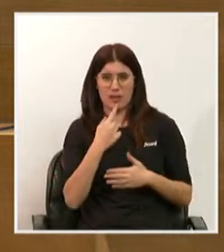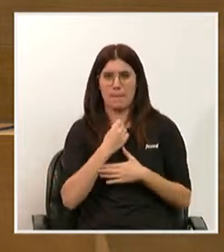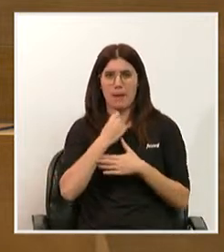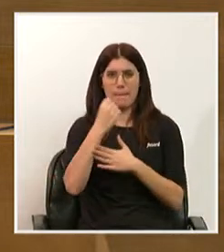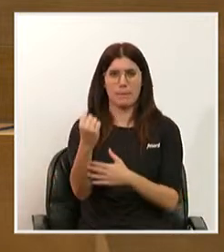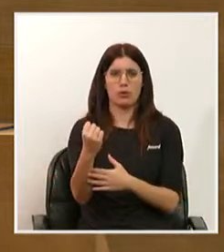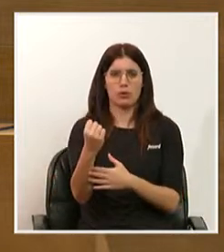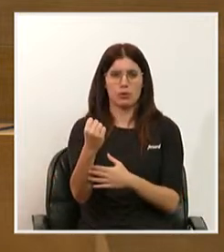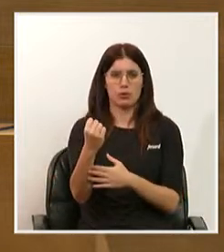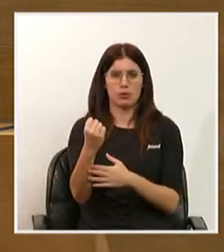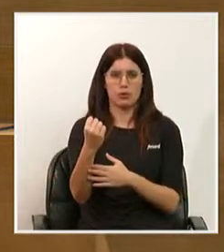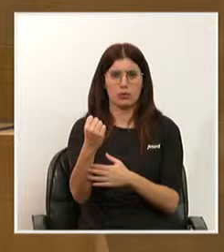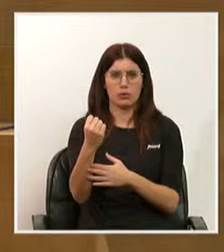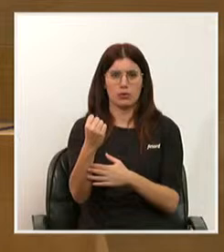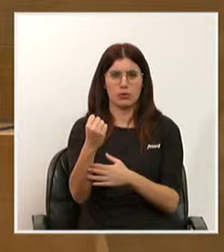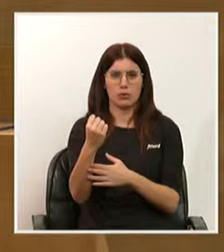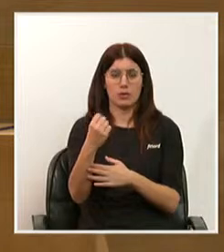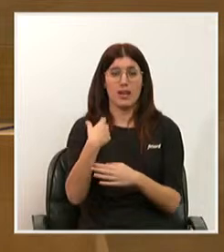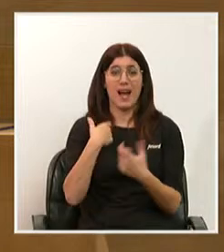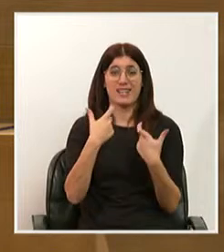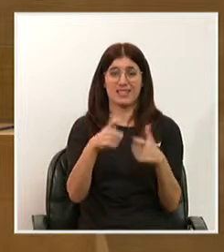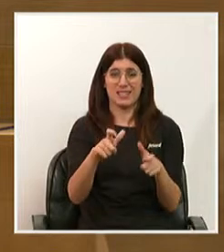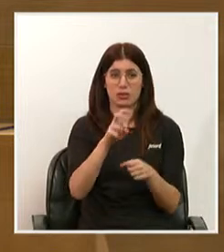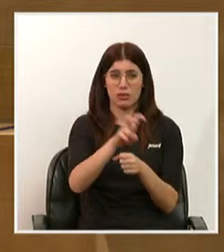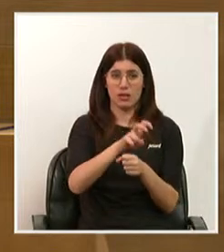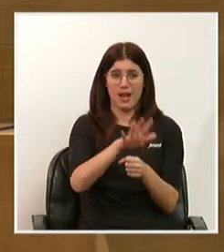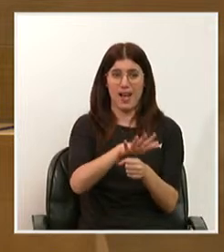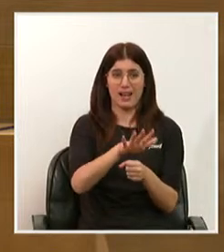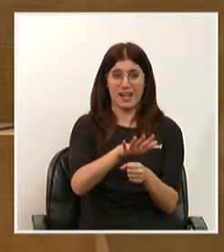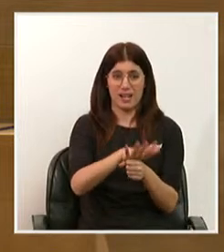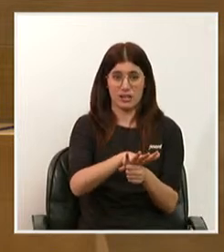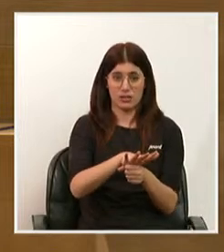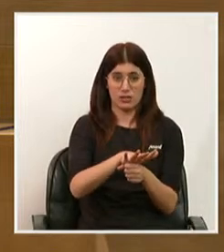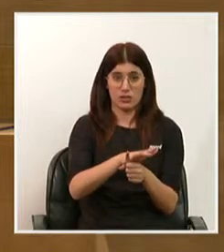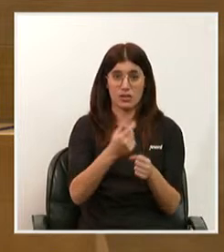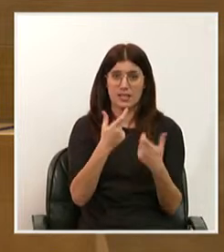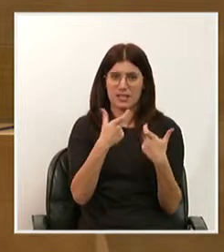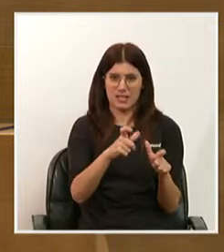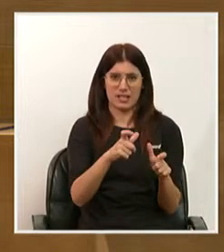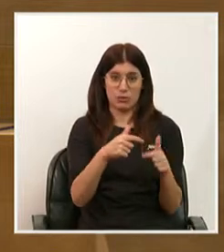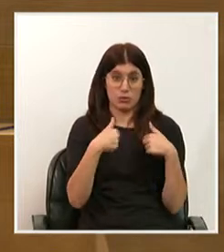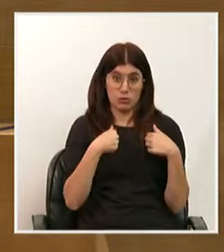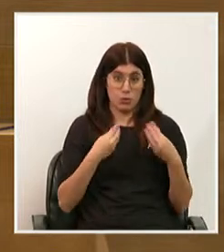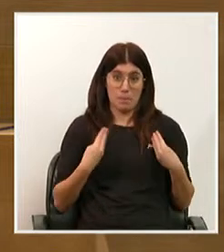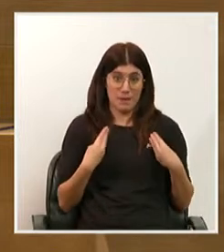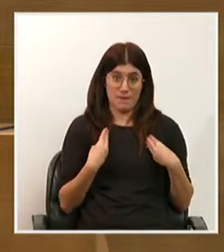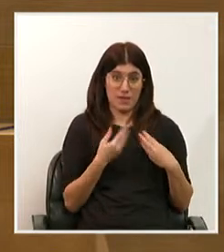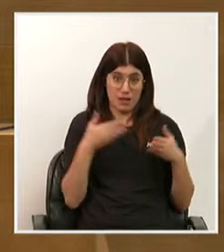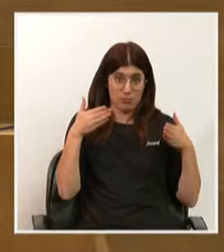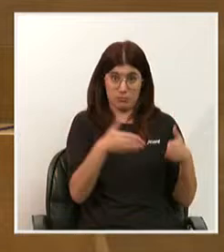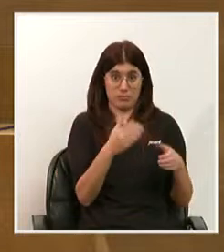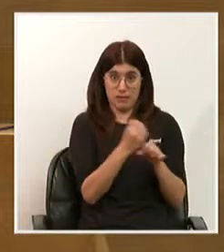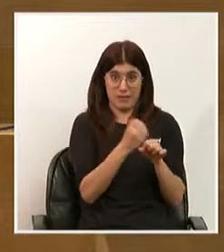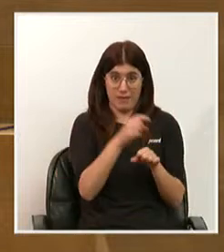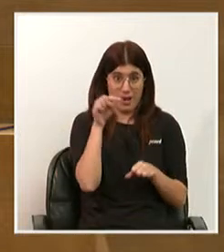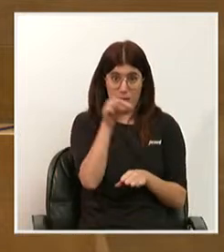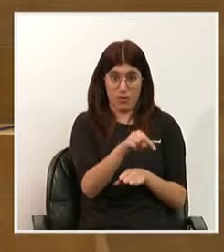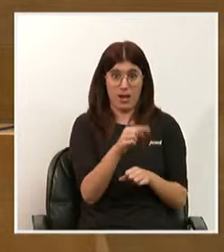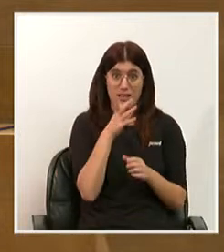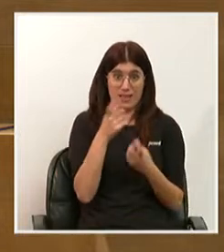apoyo al sector Agrario que es el sector al que he dedicado mi vida de